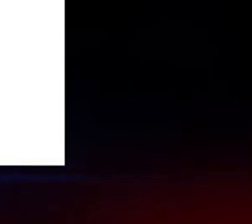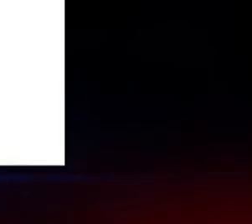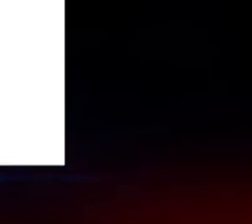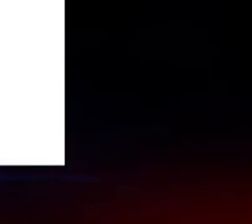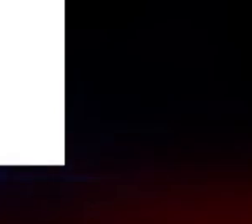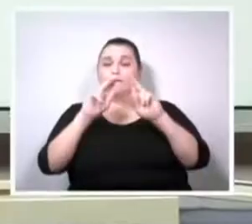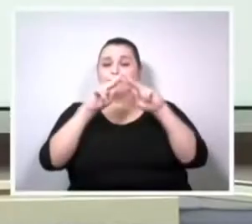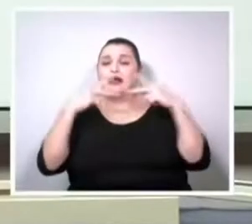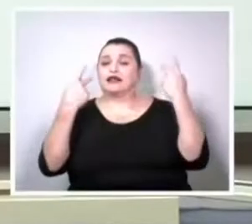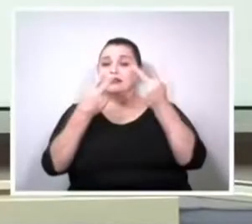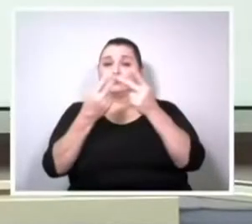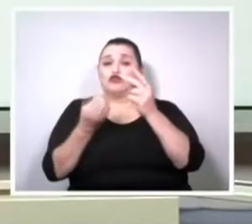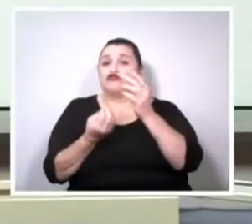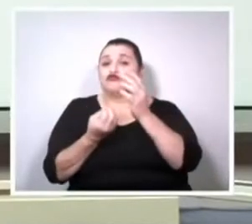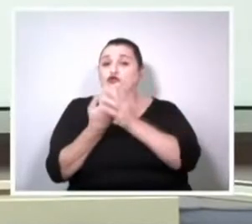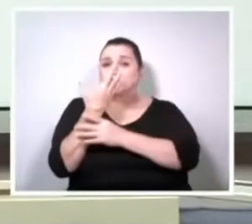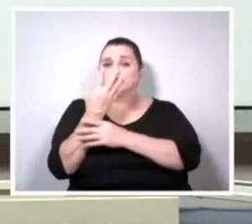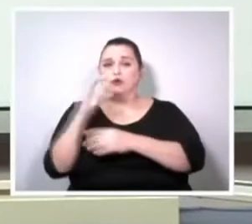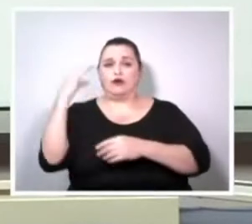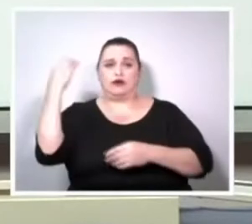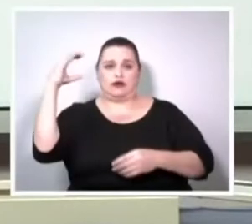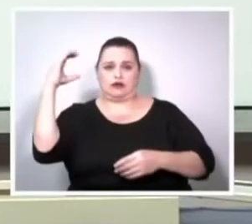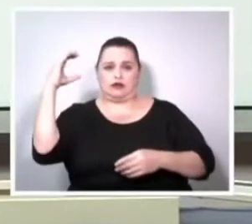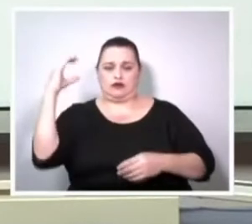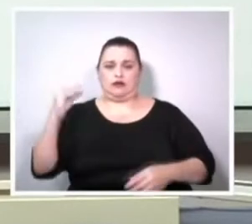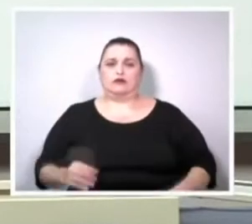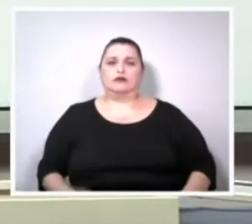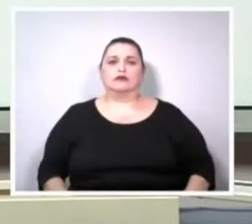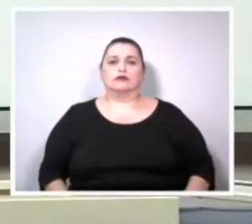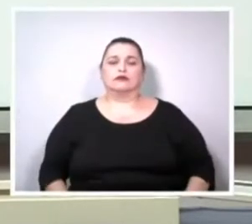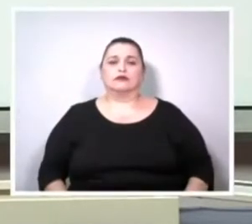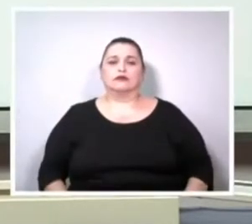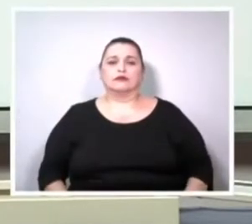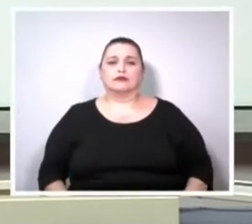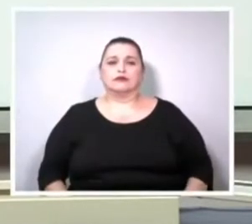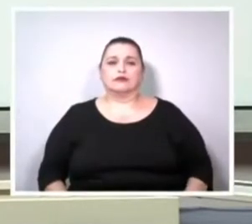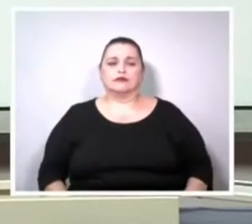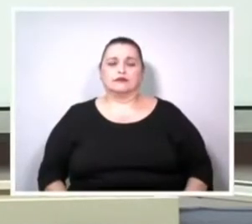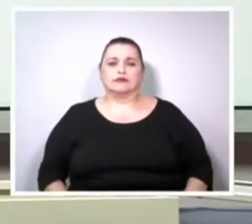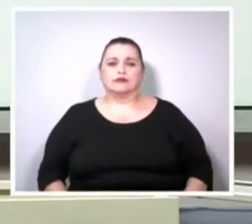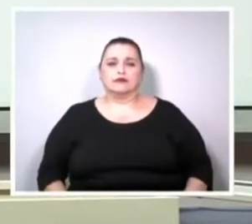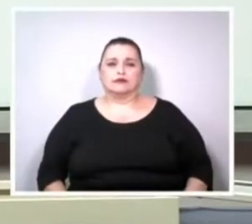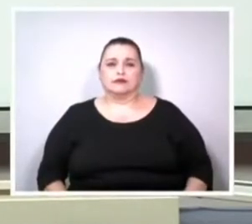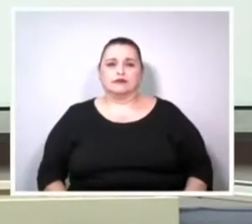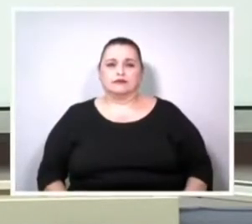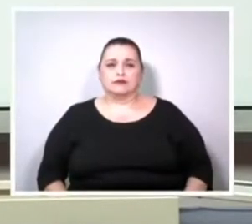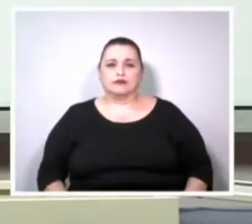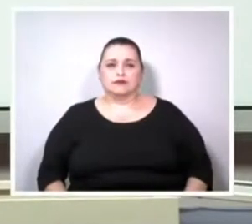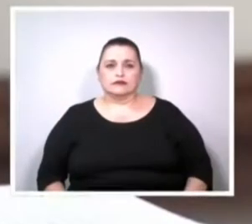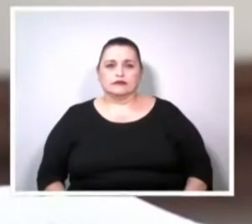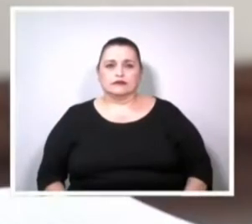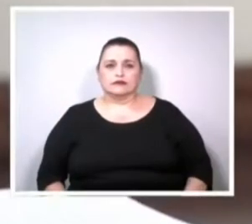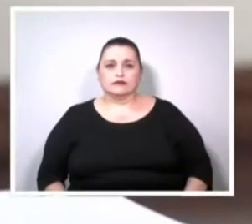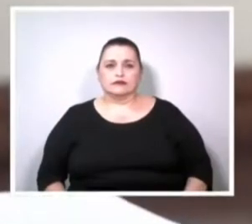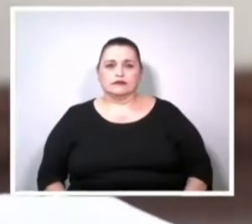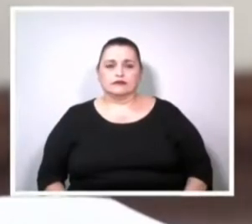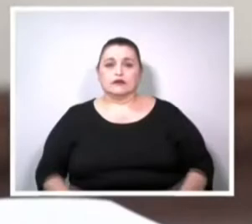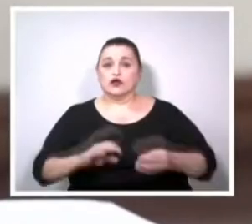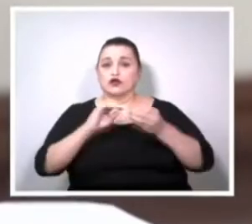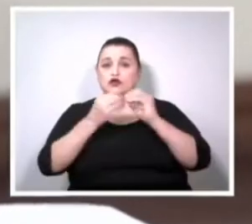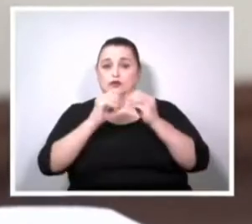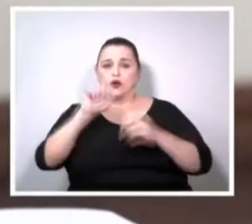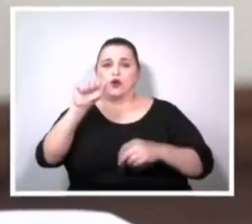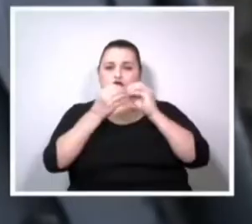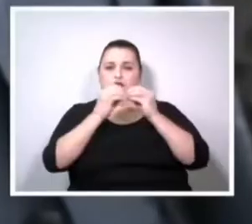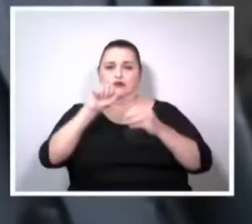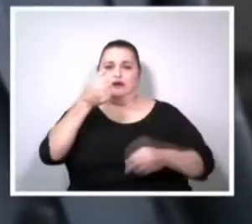cuando se realicen las elecciones en nuestro país el tribunal supremo de elecciones hizo la rifa para